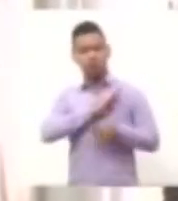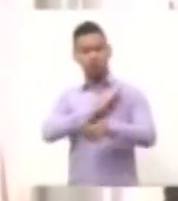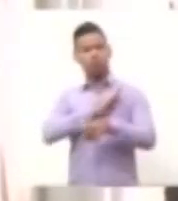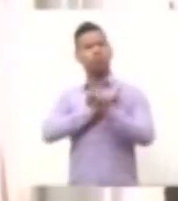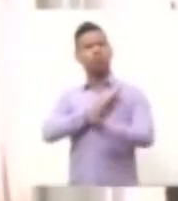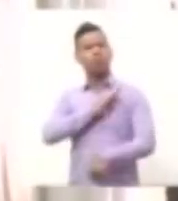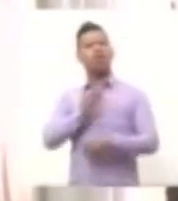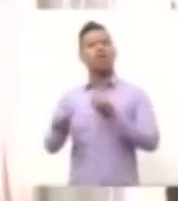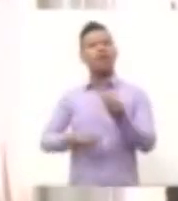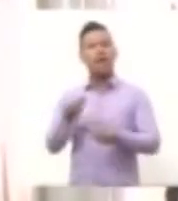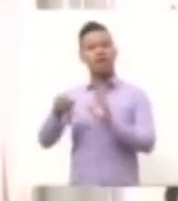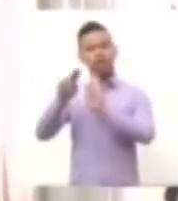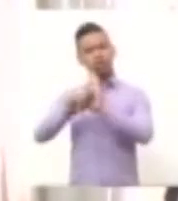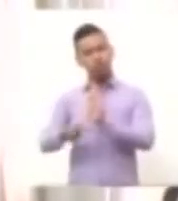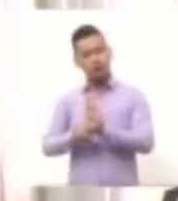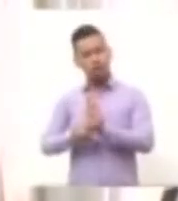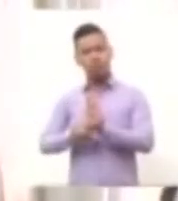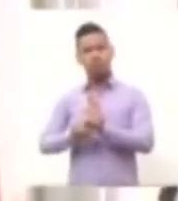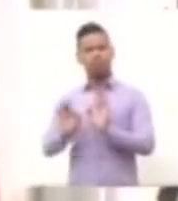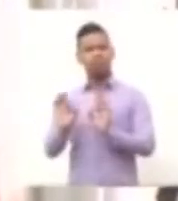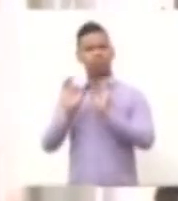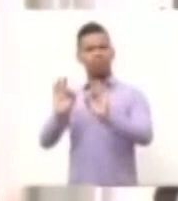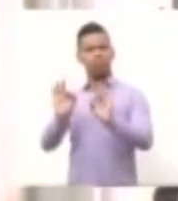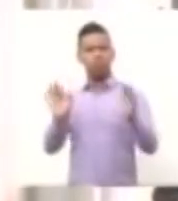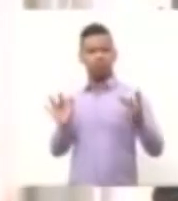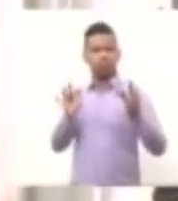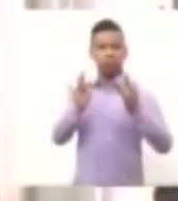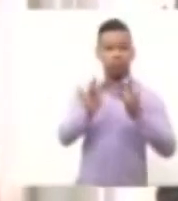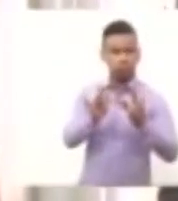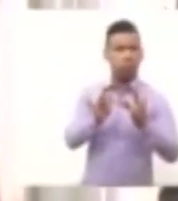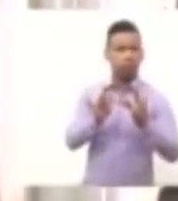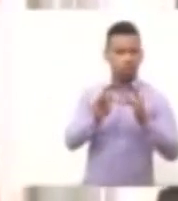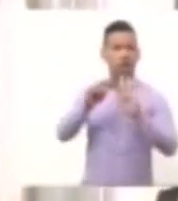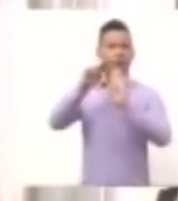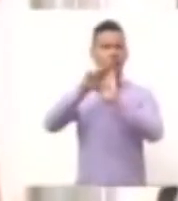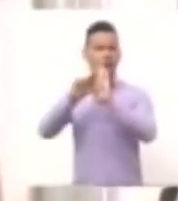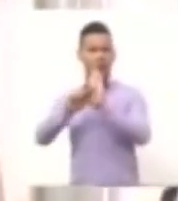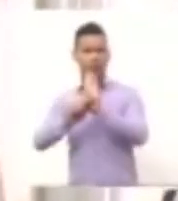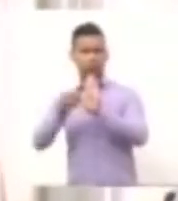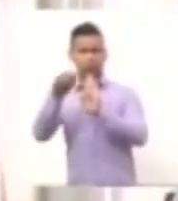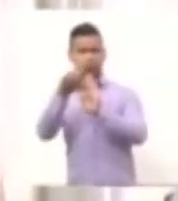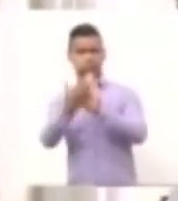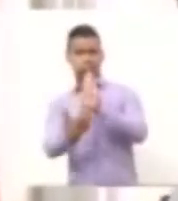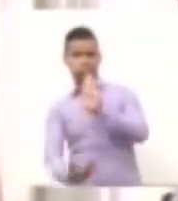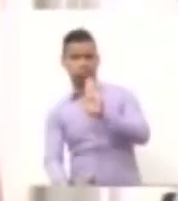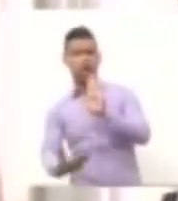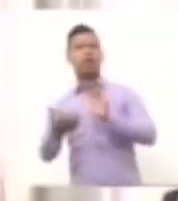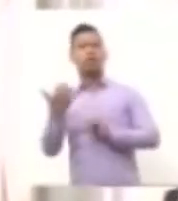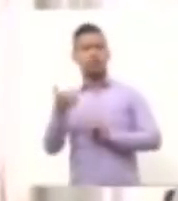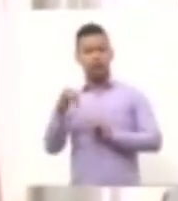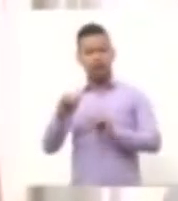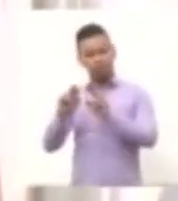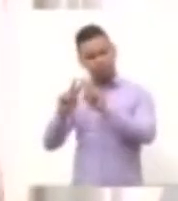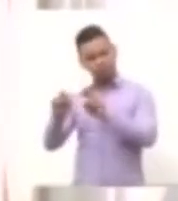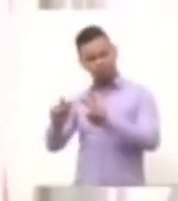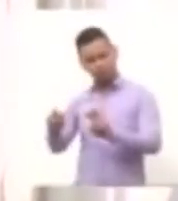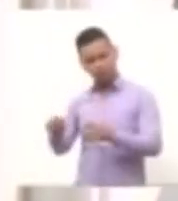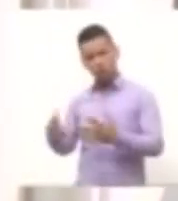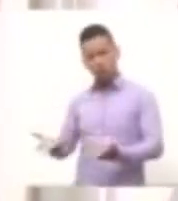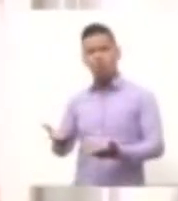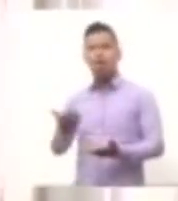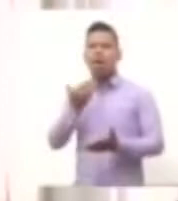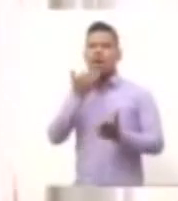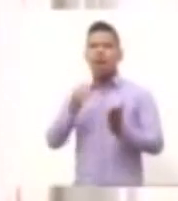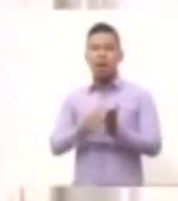normas especiales que regulen estas circunstancias. Hay muchas normas que nosotros hemos entrado a revisar, como la venta